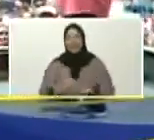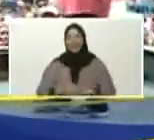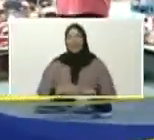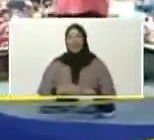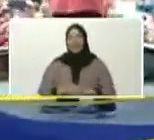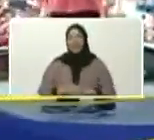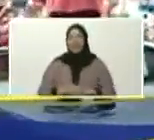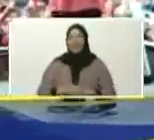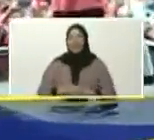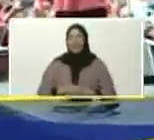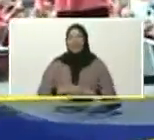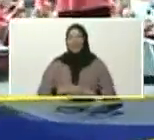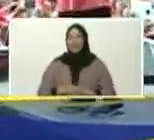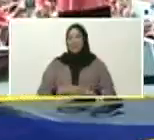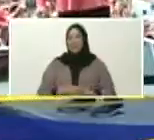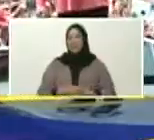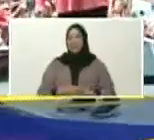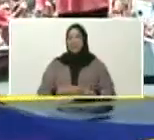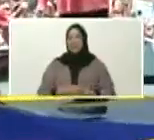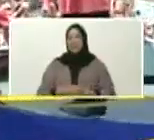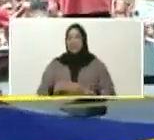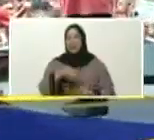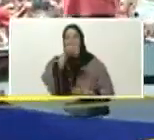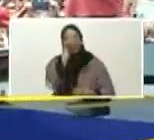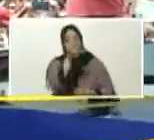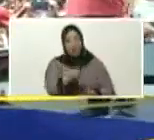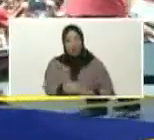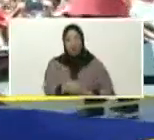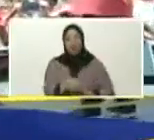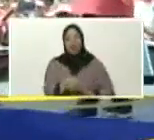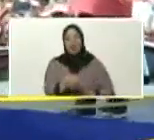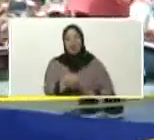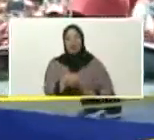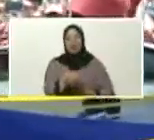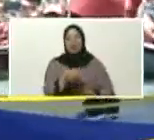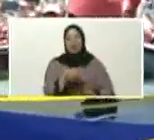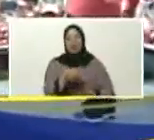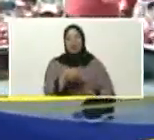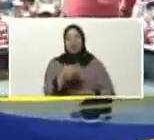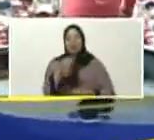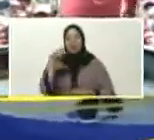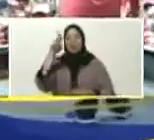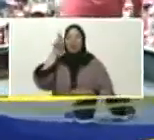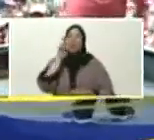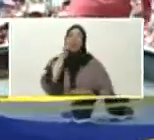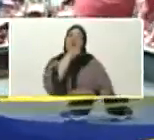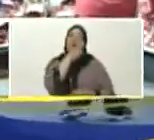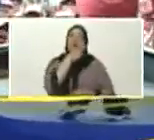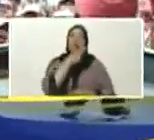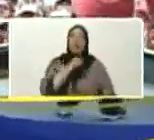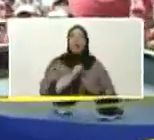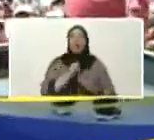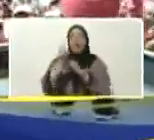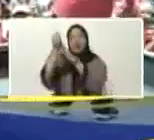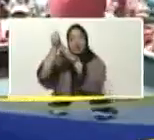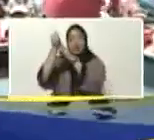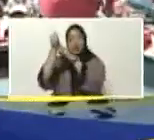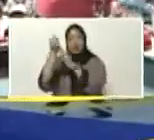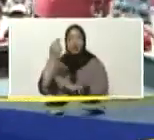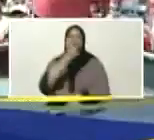a ese gran ser humano, a ese padre, a ese líder, a nuestro